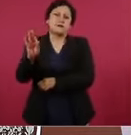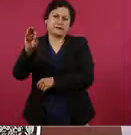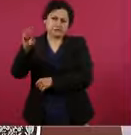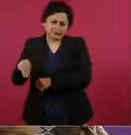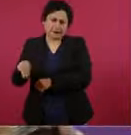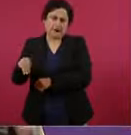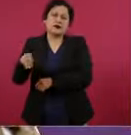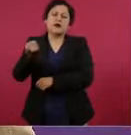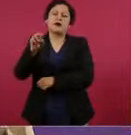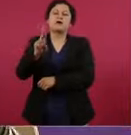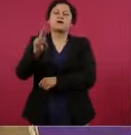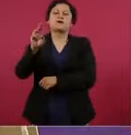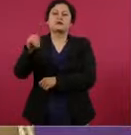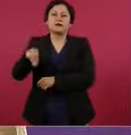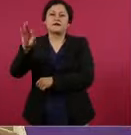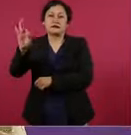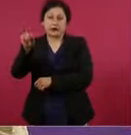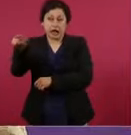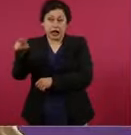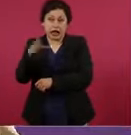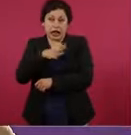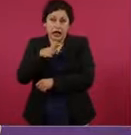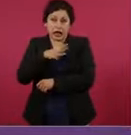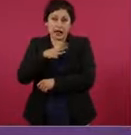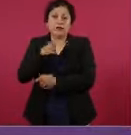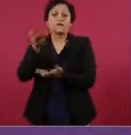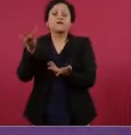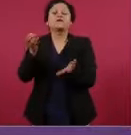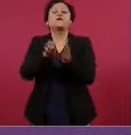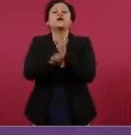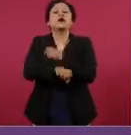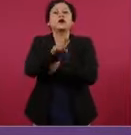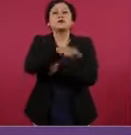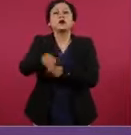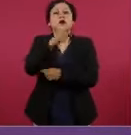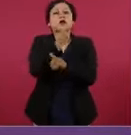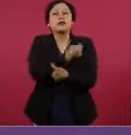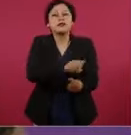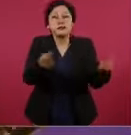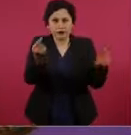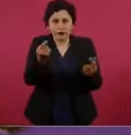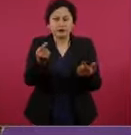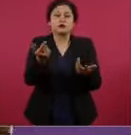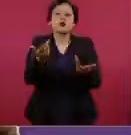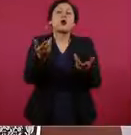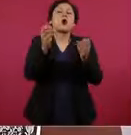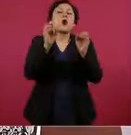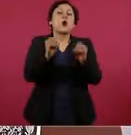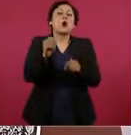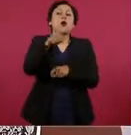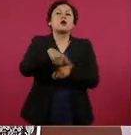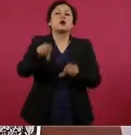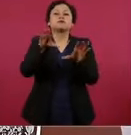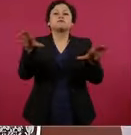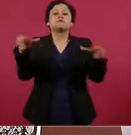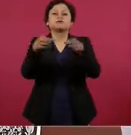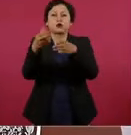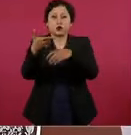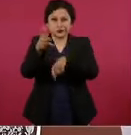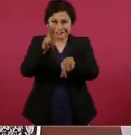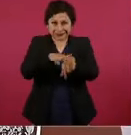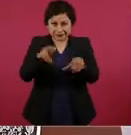de estos centros de salud, sobre todo los más pequeños, los que solo tienen un consultorio, carecían de la totalidad de los